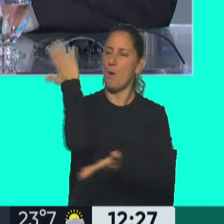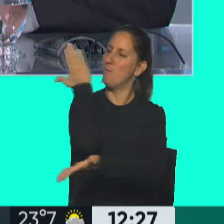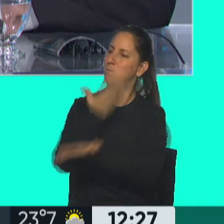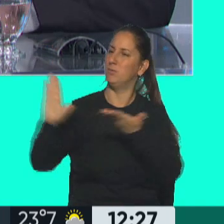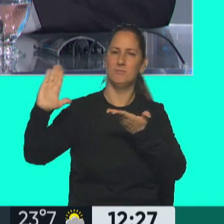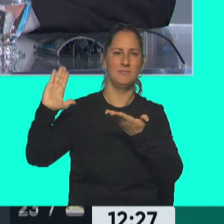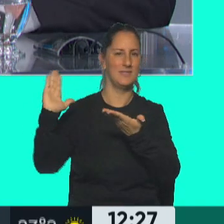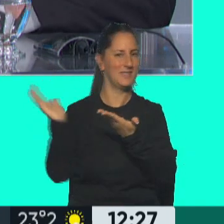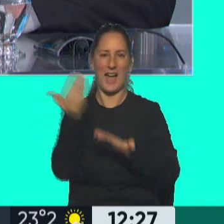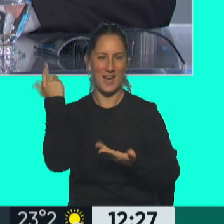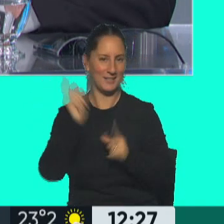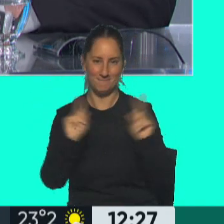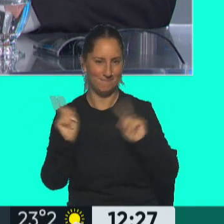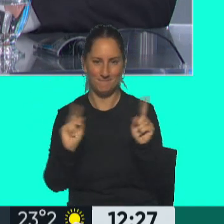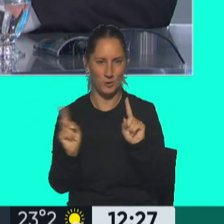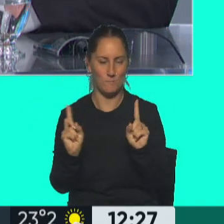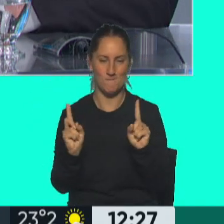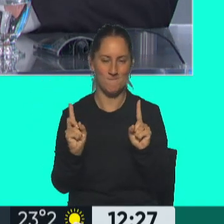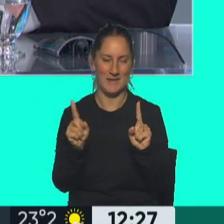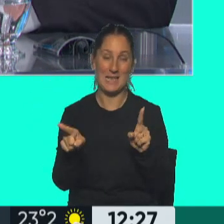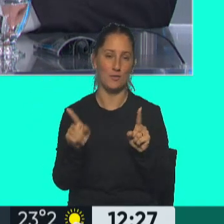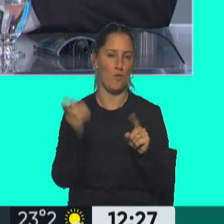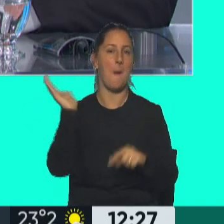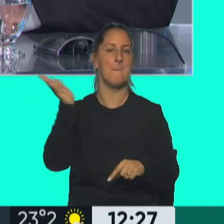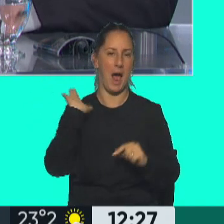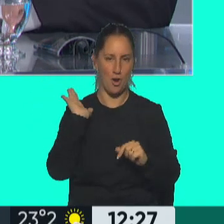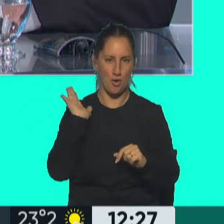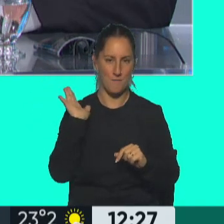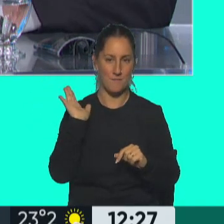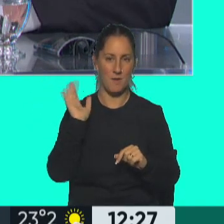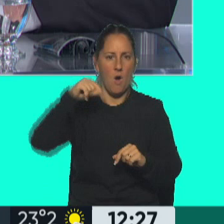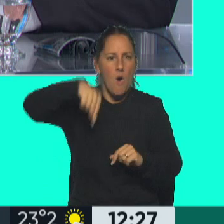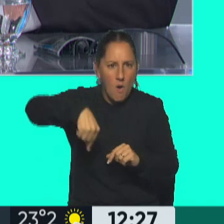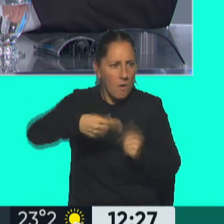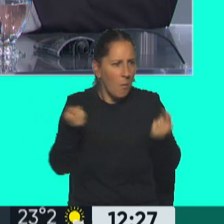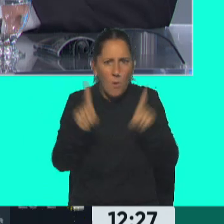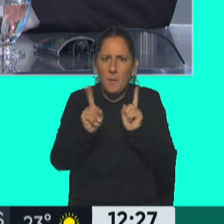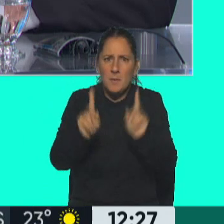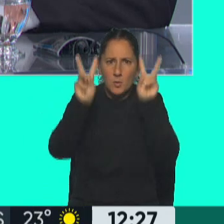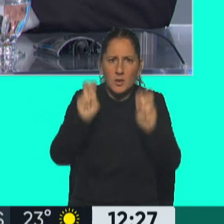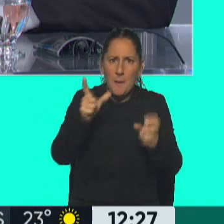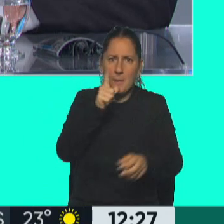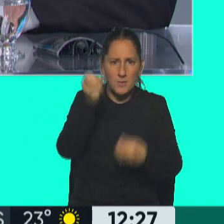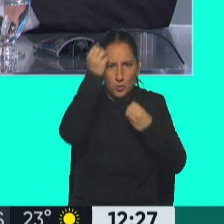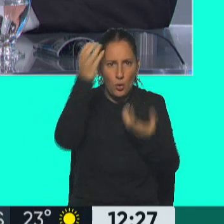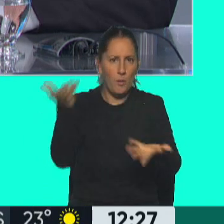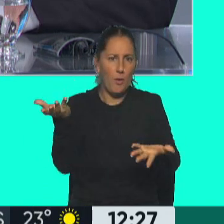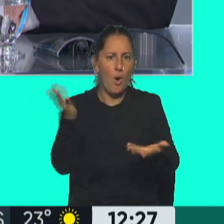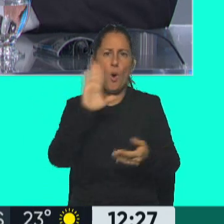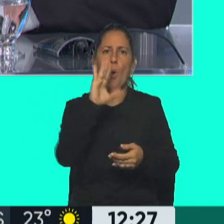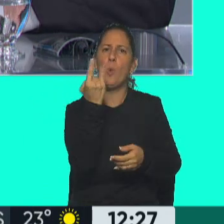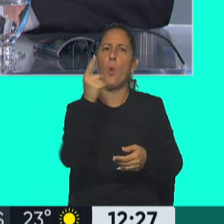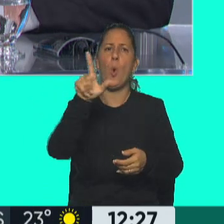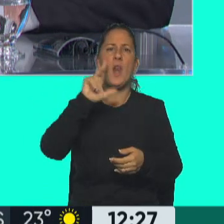golpe porque es eso fue este contraproducente y hoy vuelven con eso como si no hubiera pasado y Patricia bullrich